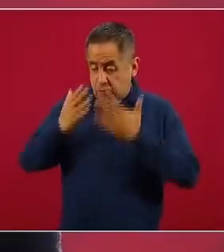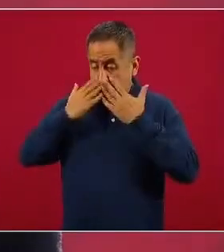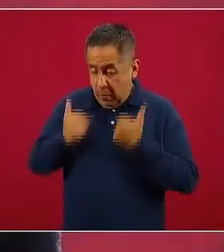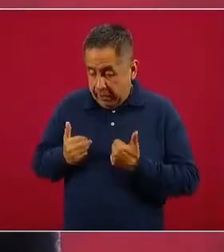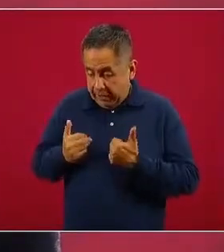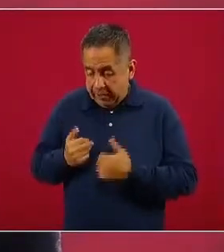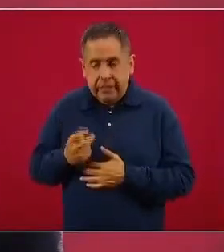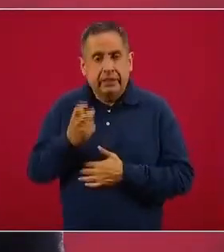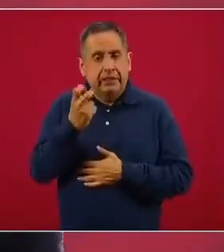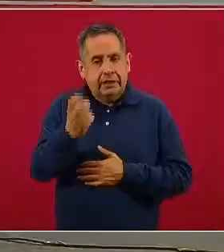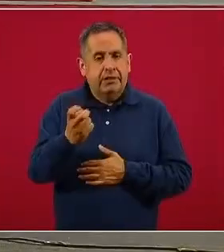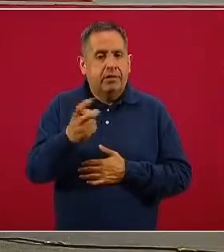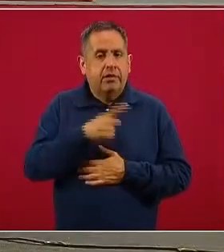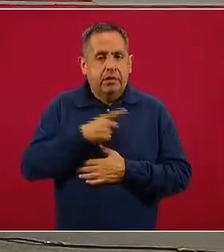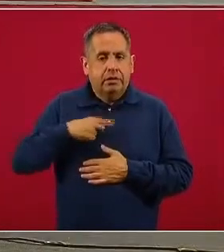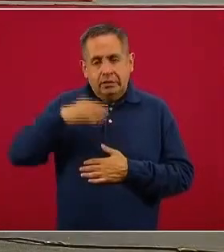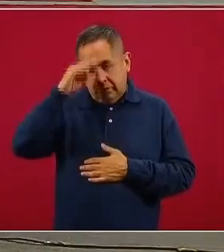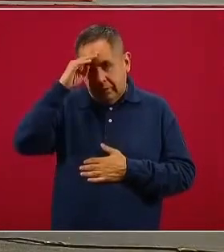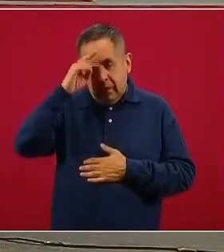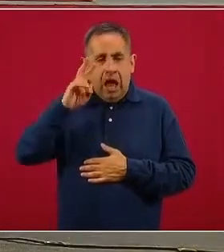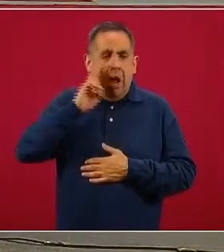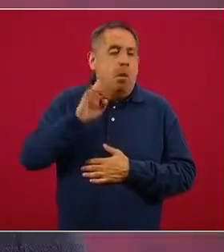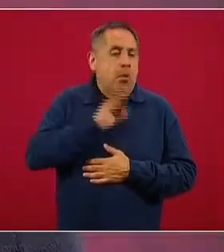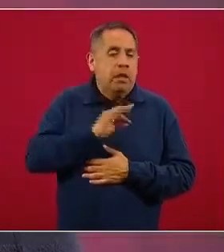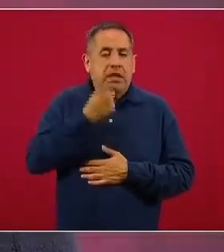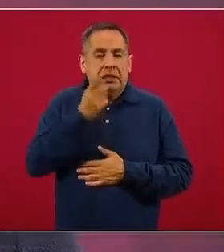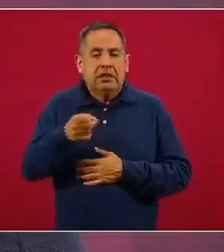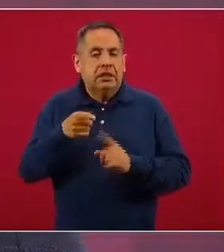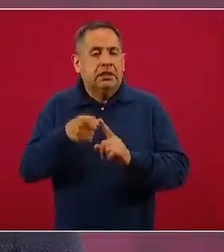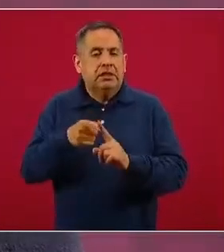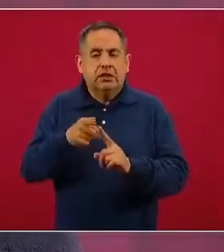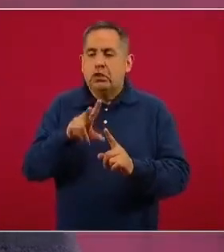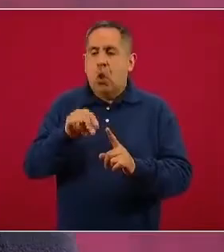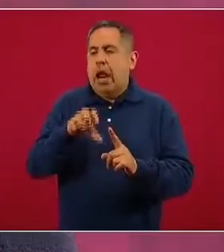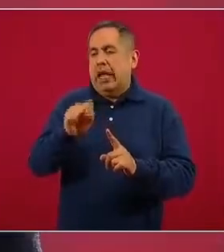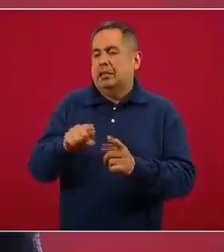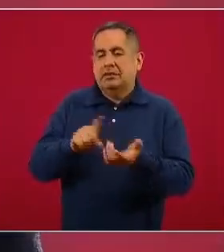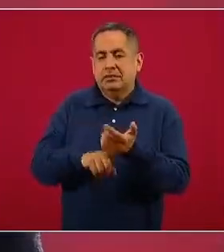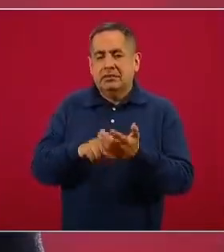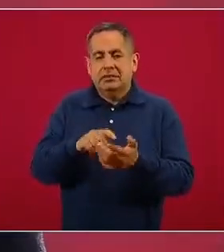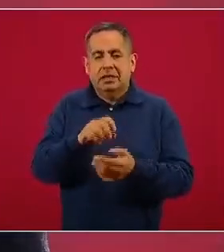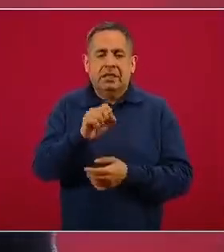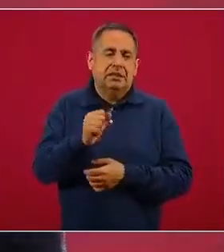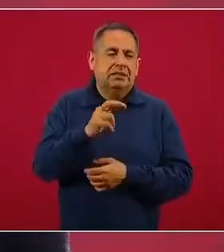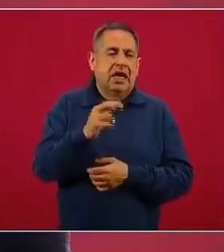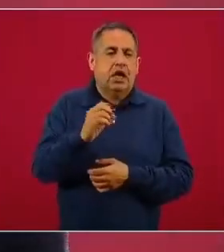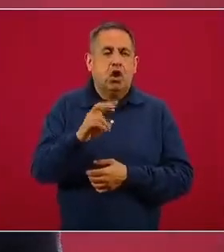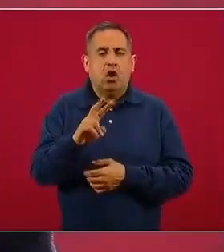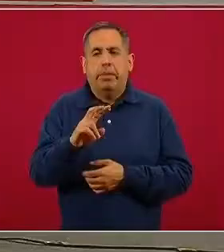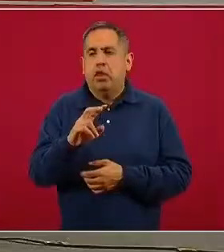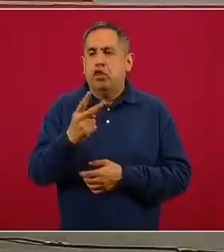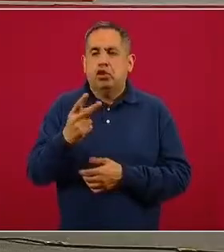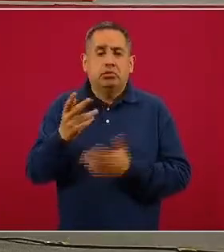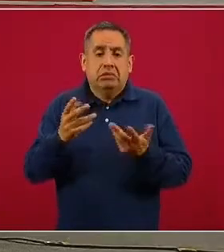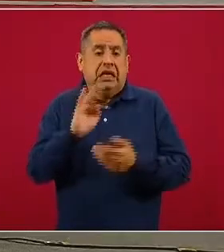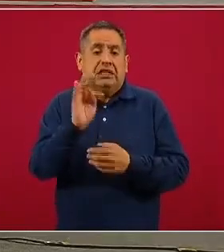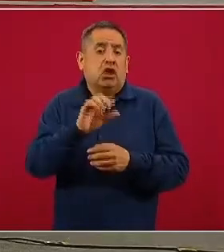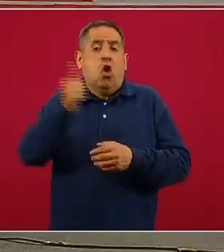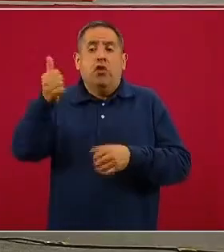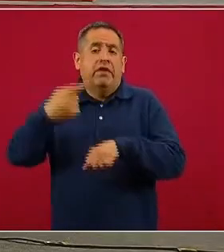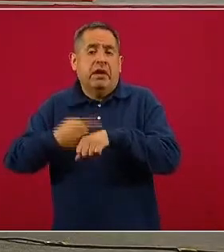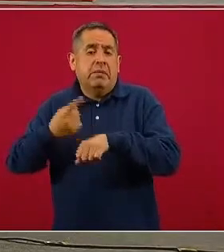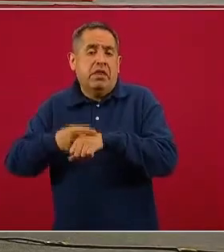es cuando tenemos la mejor ventana de posibilidad de decir, no es SARS-CoV-2, igual y pudiera ser alguna